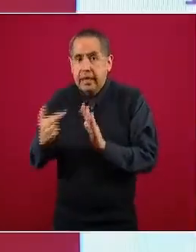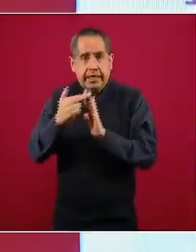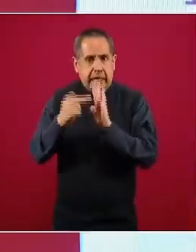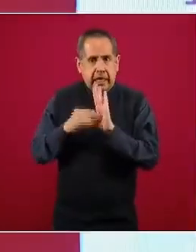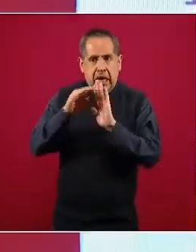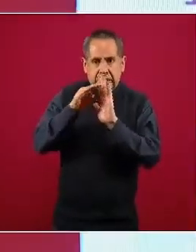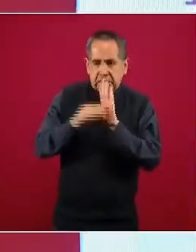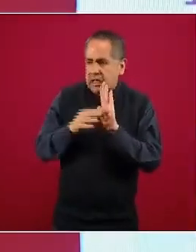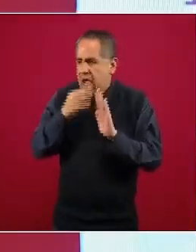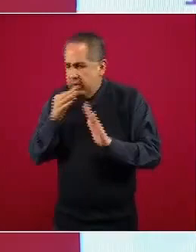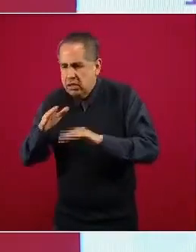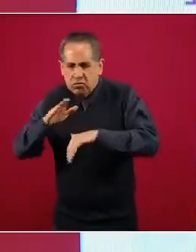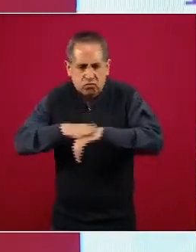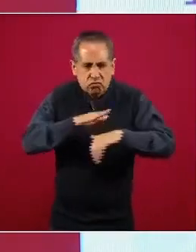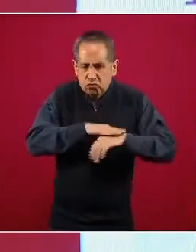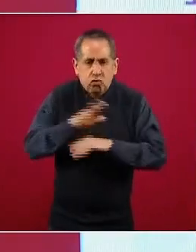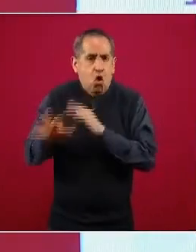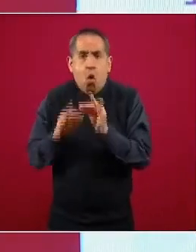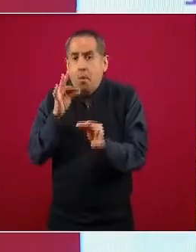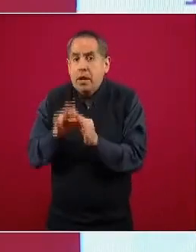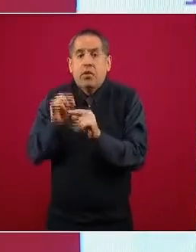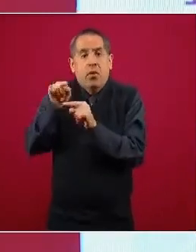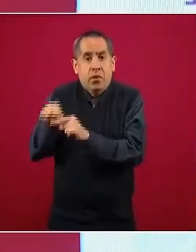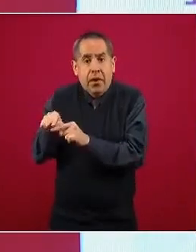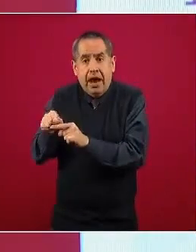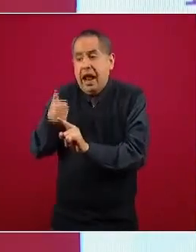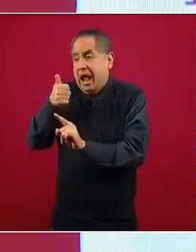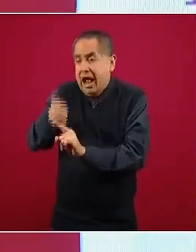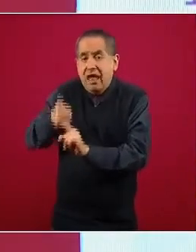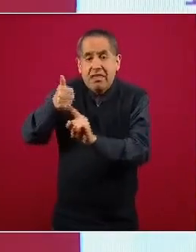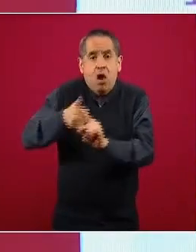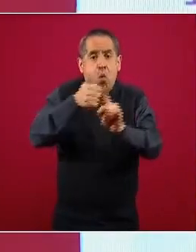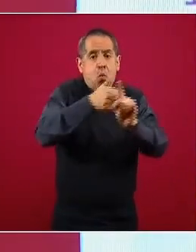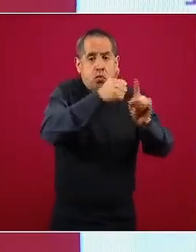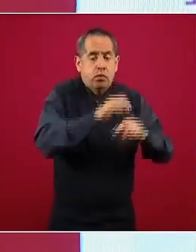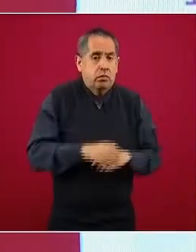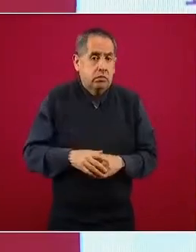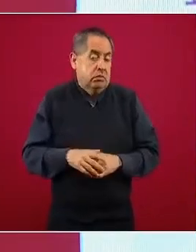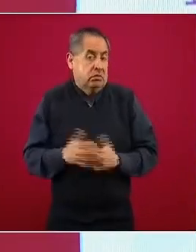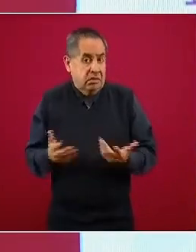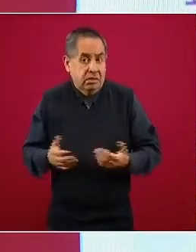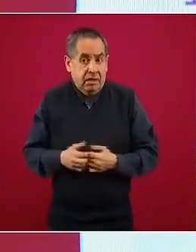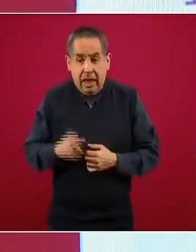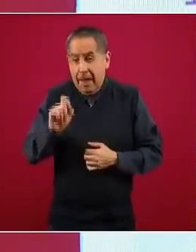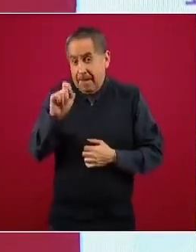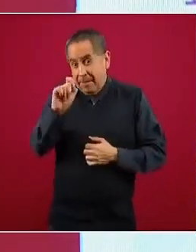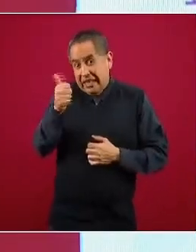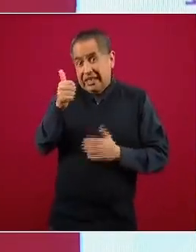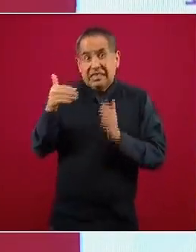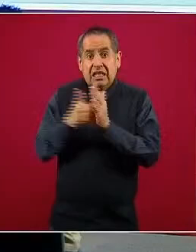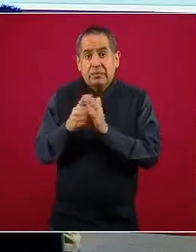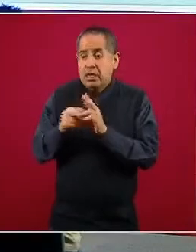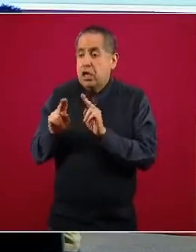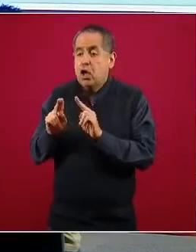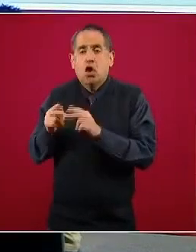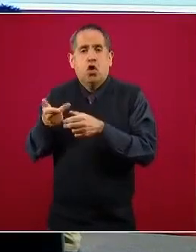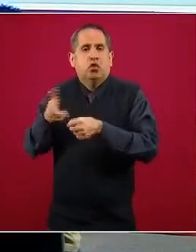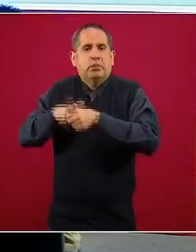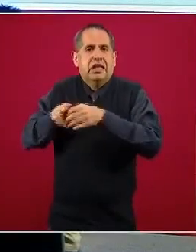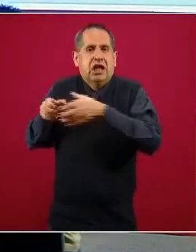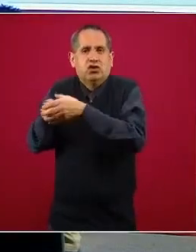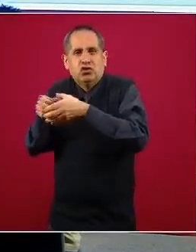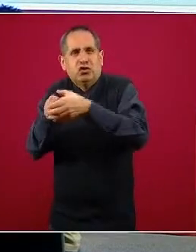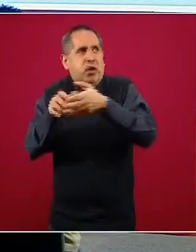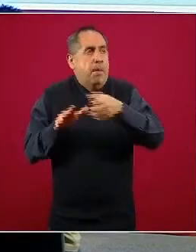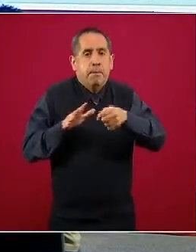de notificación de la vigilancia epidemiológica. Y ocurre en 26,000 unidades de salud, mayormente